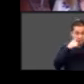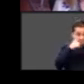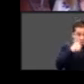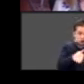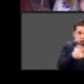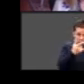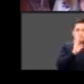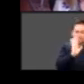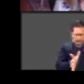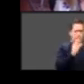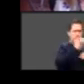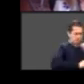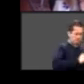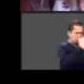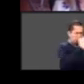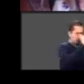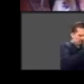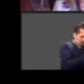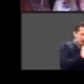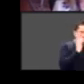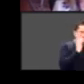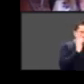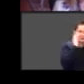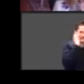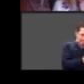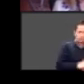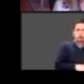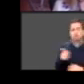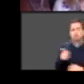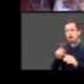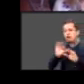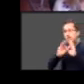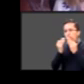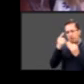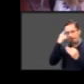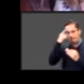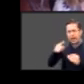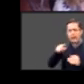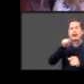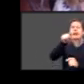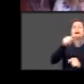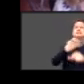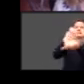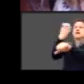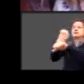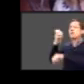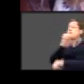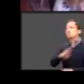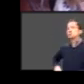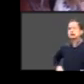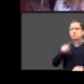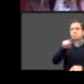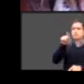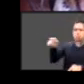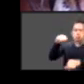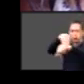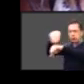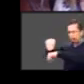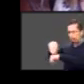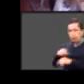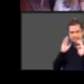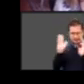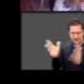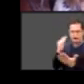metodología de implementación territorial ya muchos estados de la república están listos en cuanto se levante este